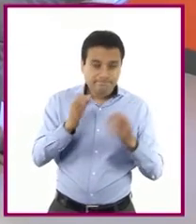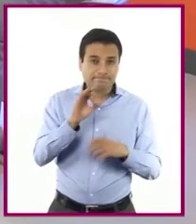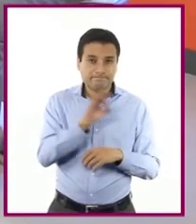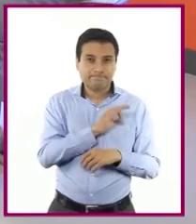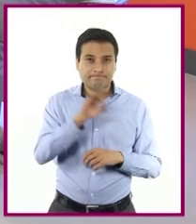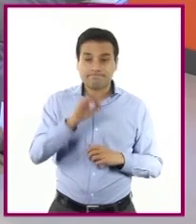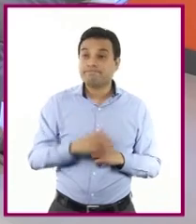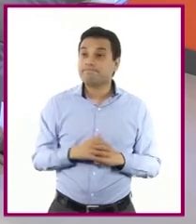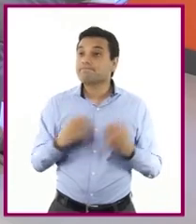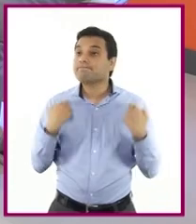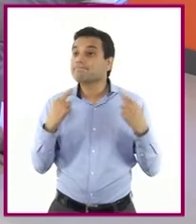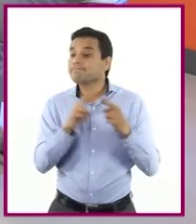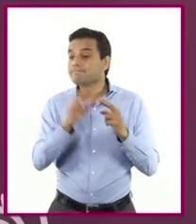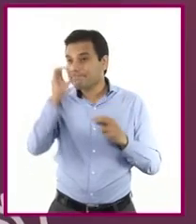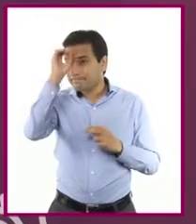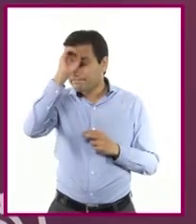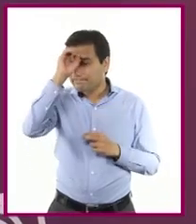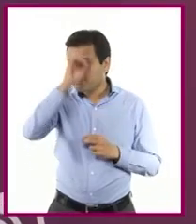Profesor Ricardo.